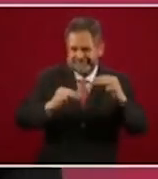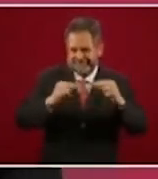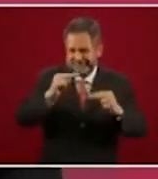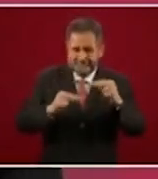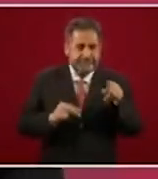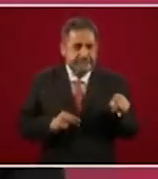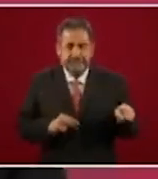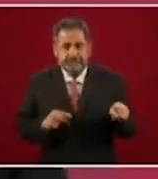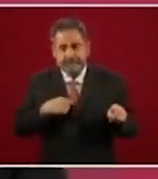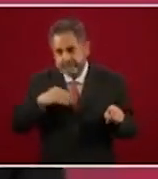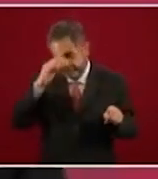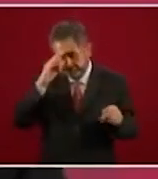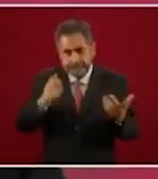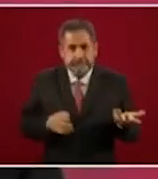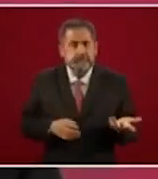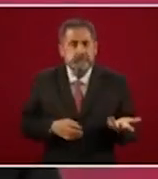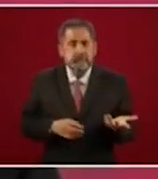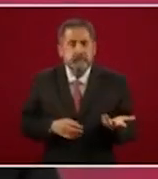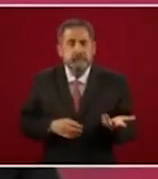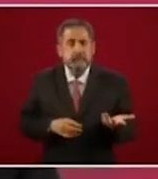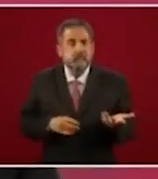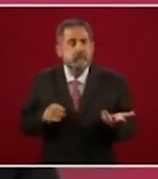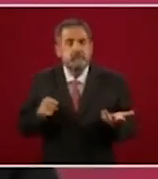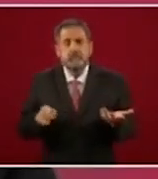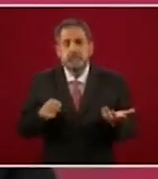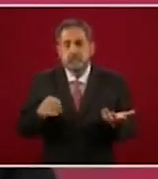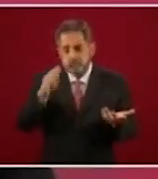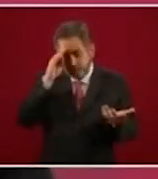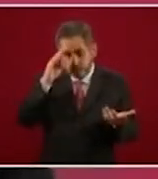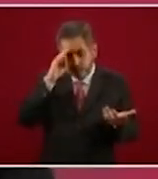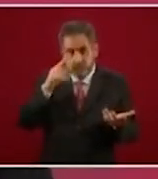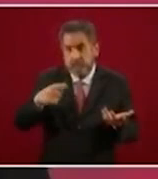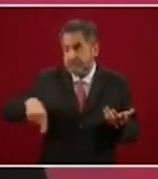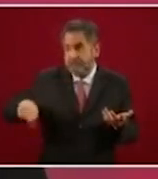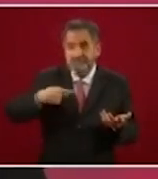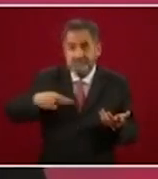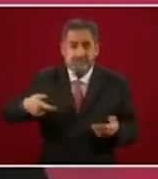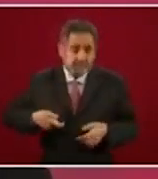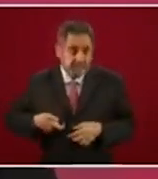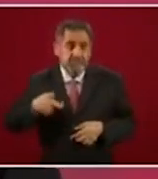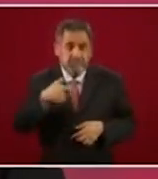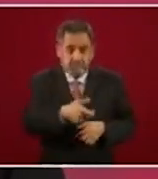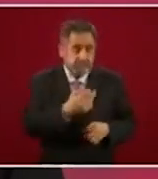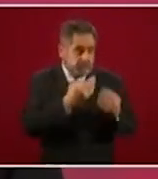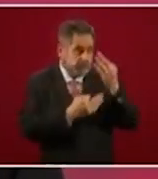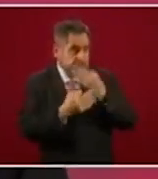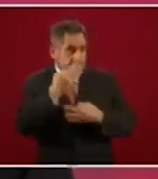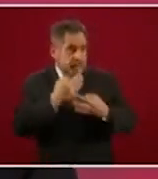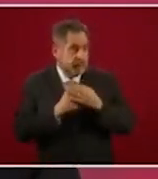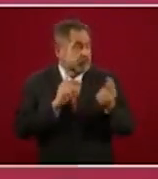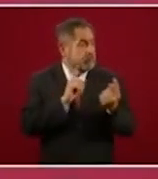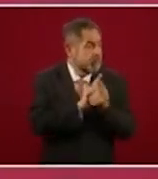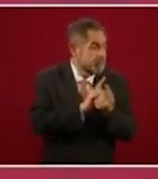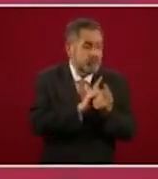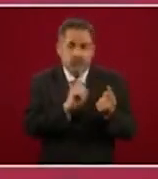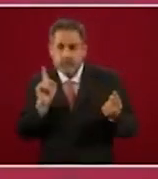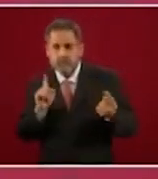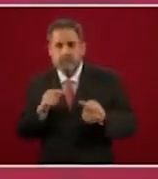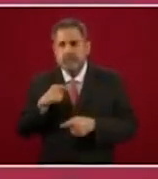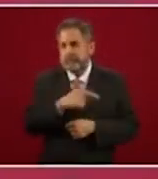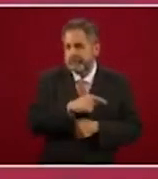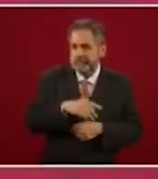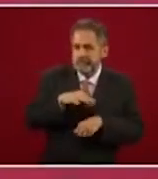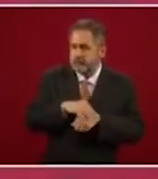considera él no es un gasto también de bolsillo de los pacientes en la consulta ambulatoria el médico